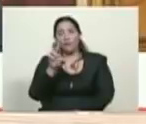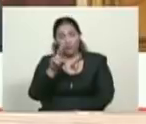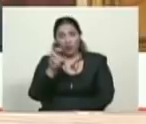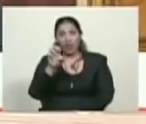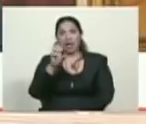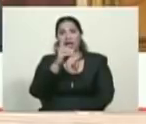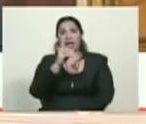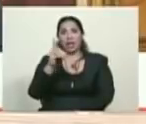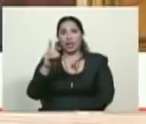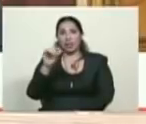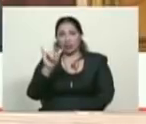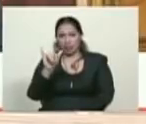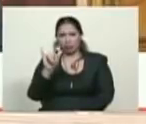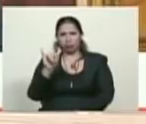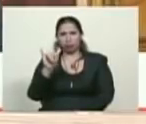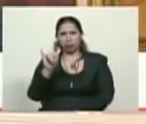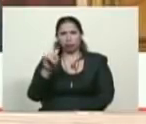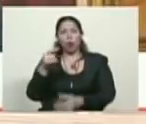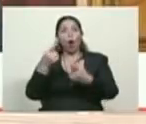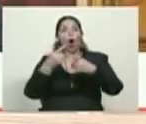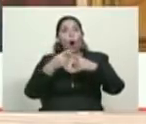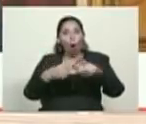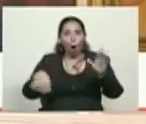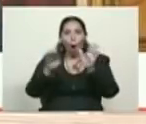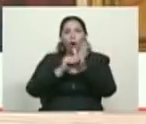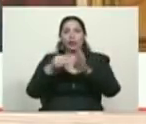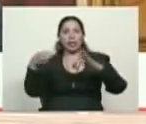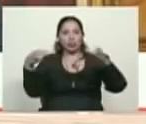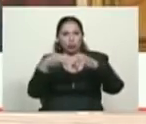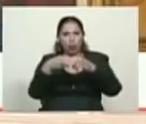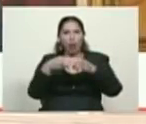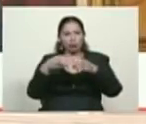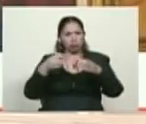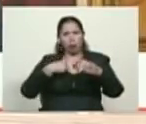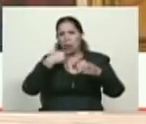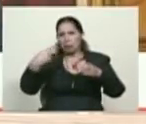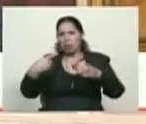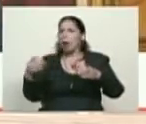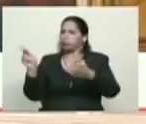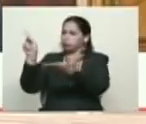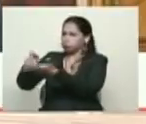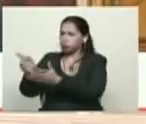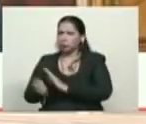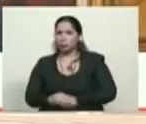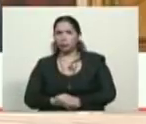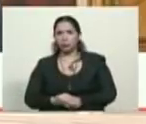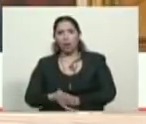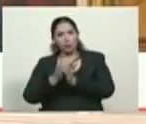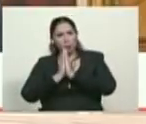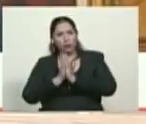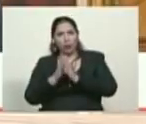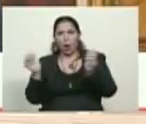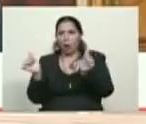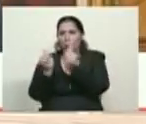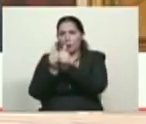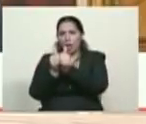otra reunión. Yo le dije, asiste, me parece bien, muy bien. Y está pidiendo que me acompañe otra